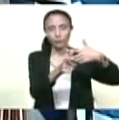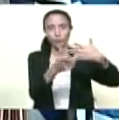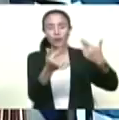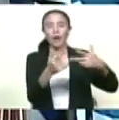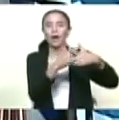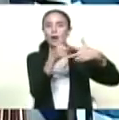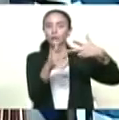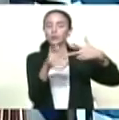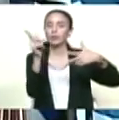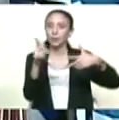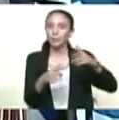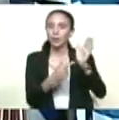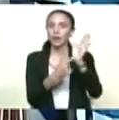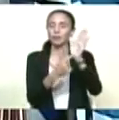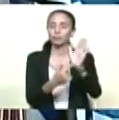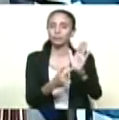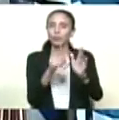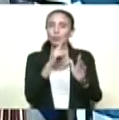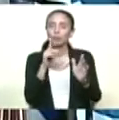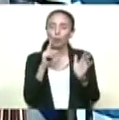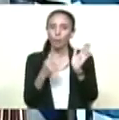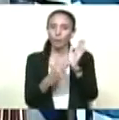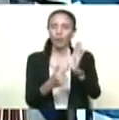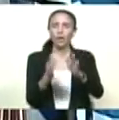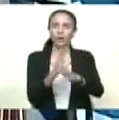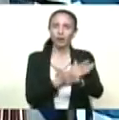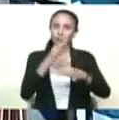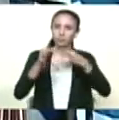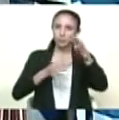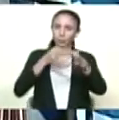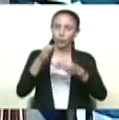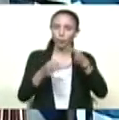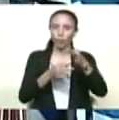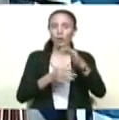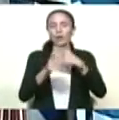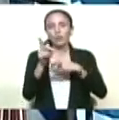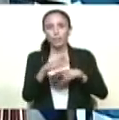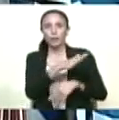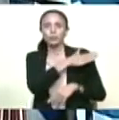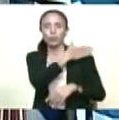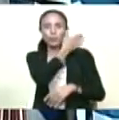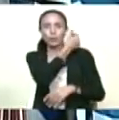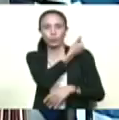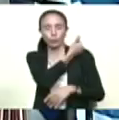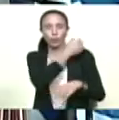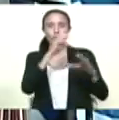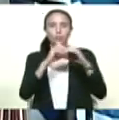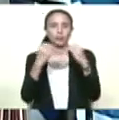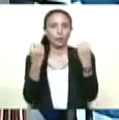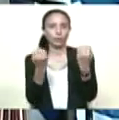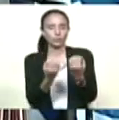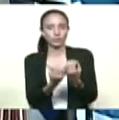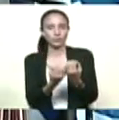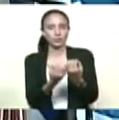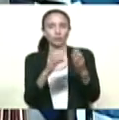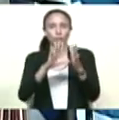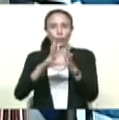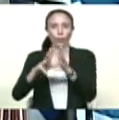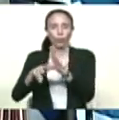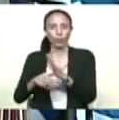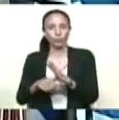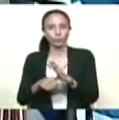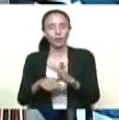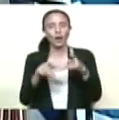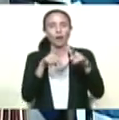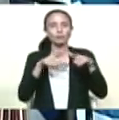aparecen como los directivos ejecutivos principales de esta oficina cuya sede